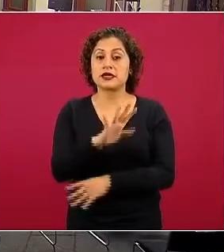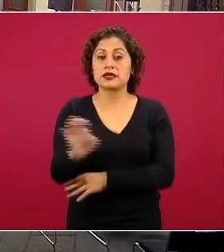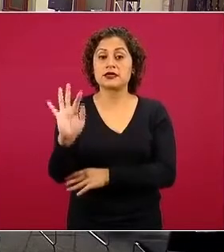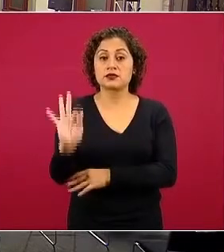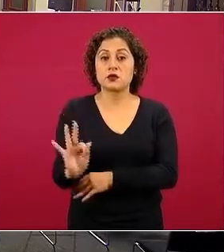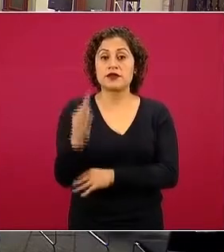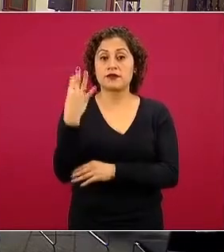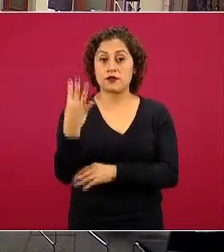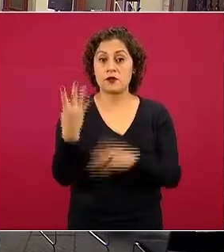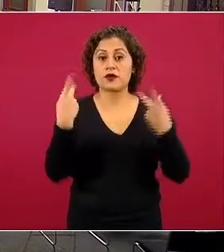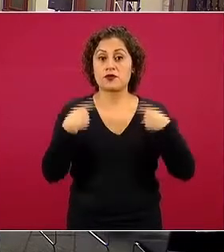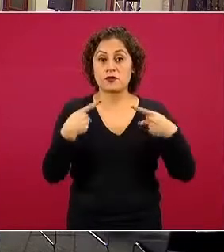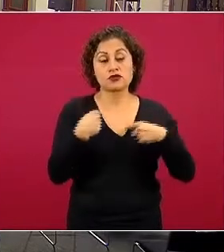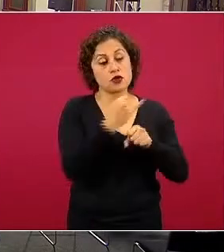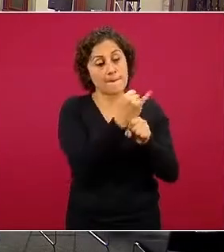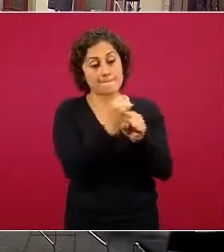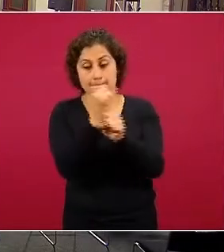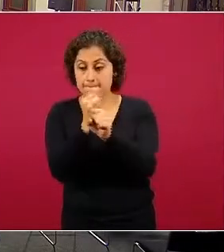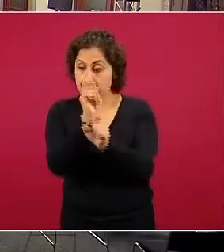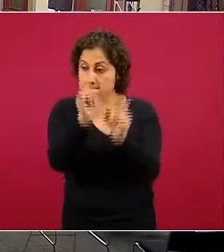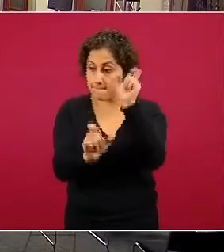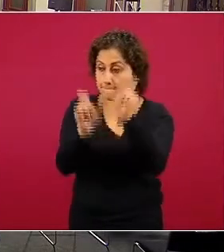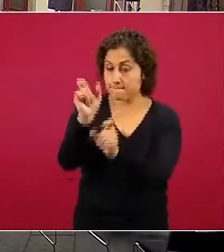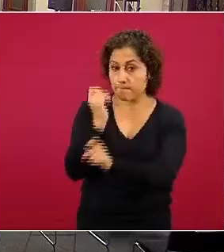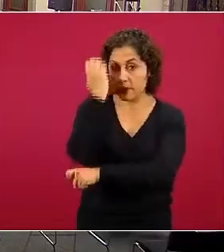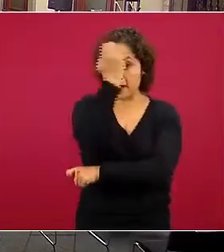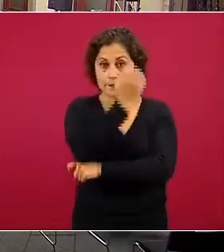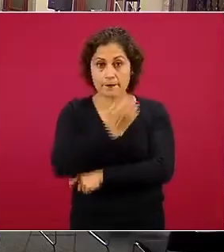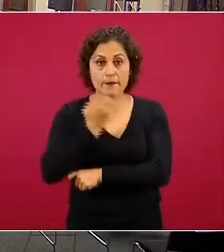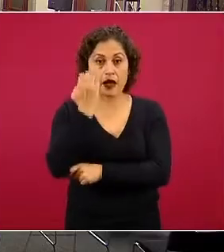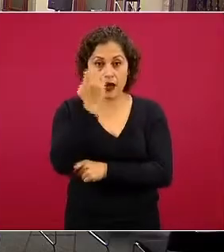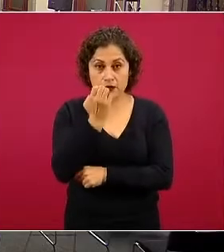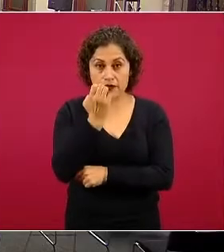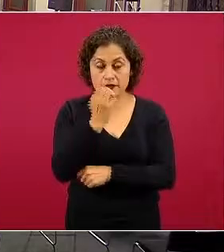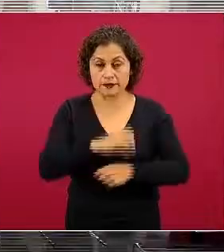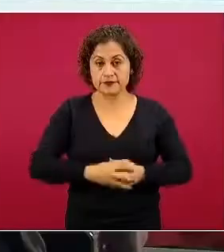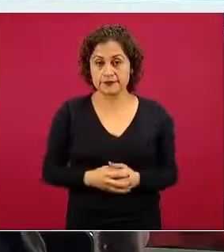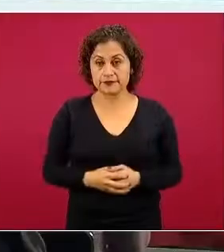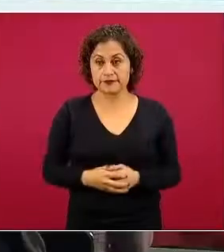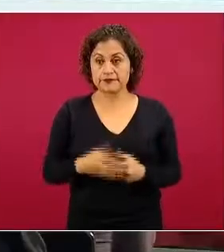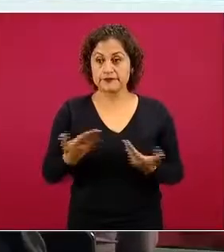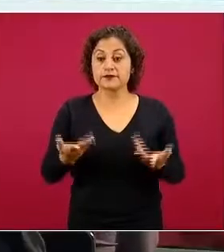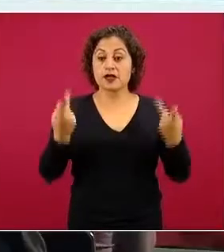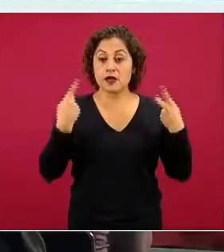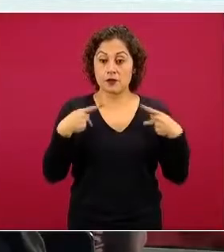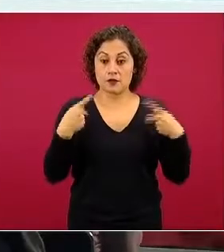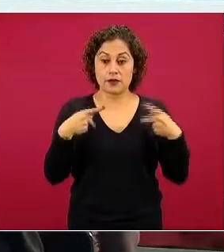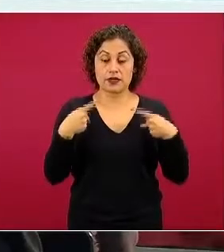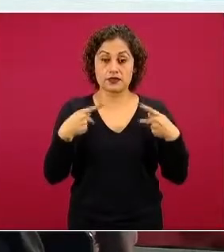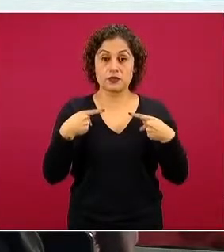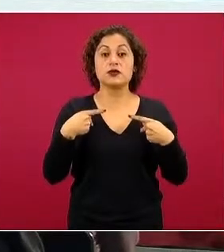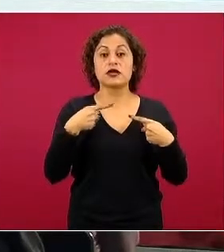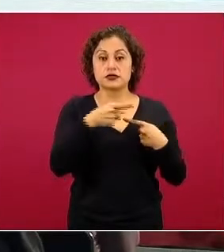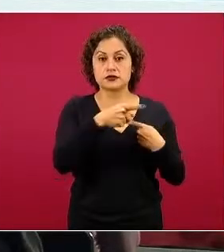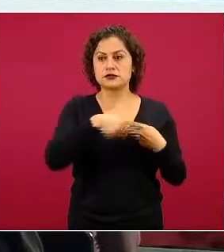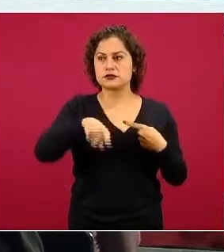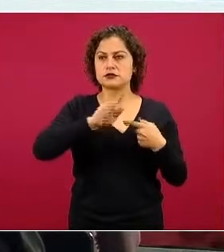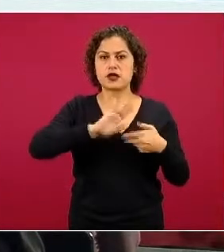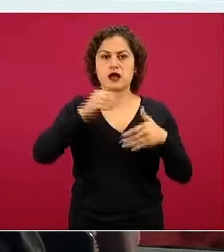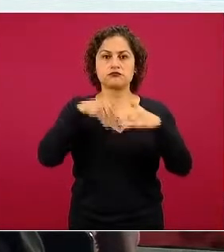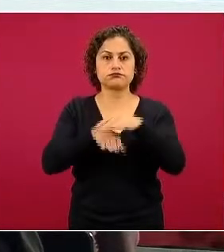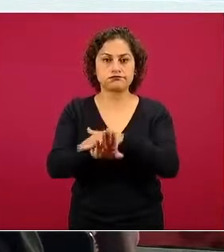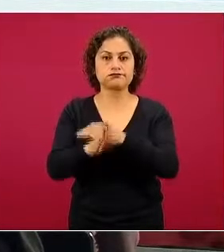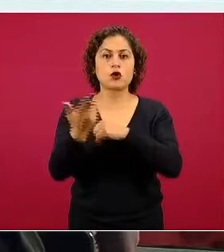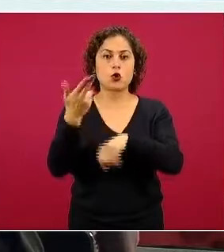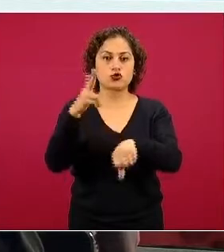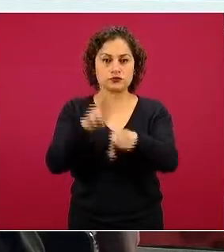2.614.544 personas estudiadas, personas que han acudido a los servicios de salud y que